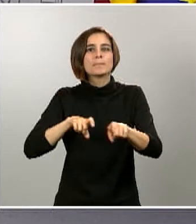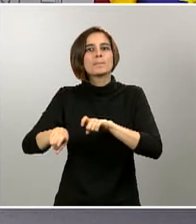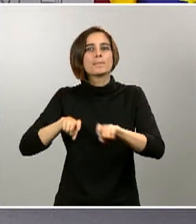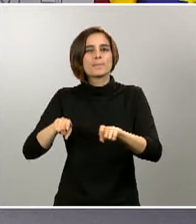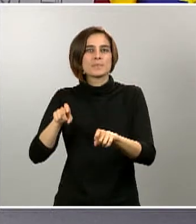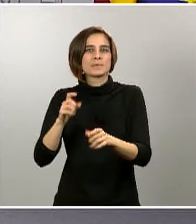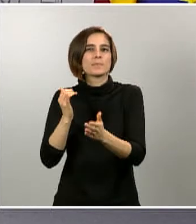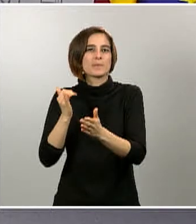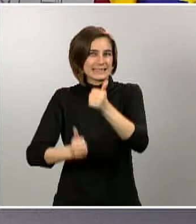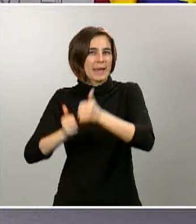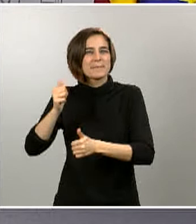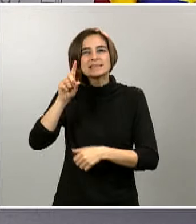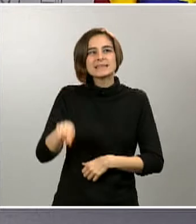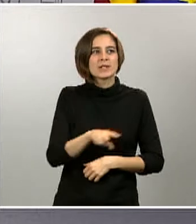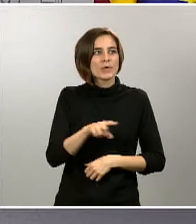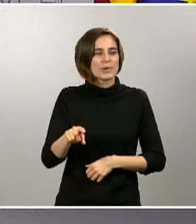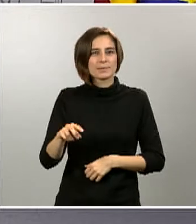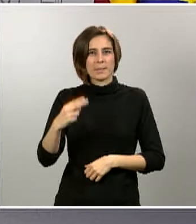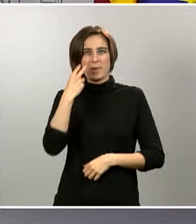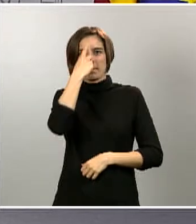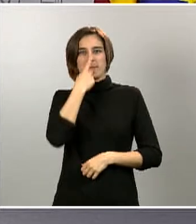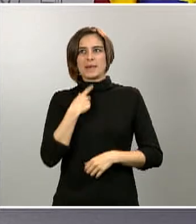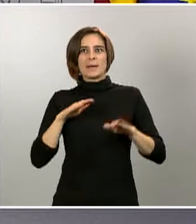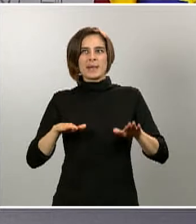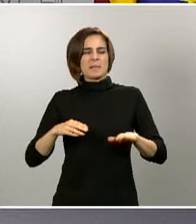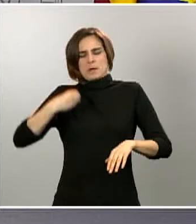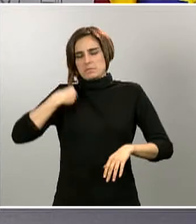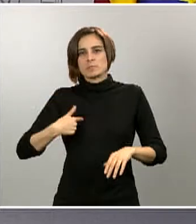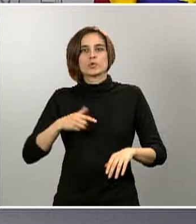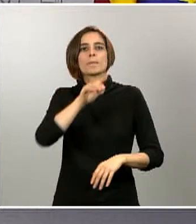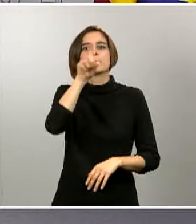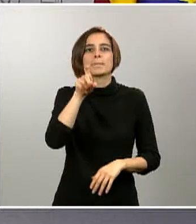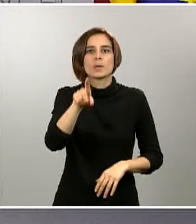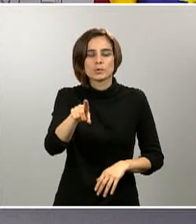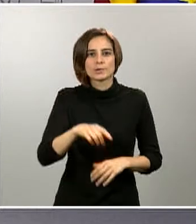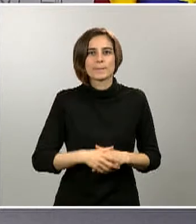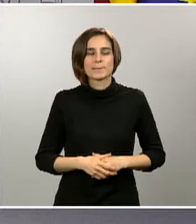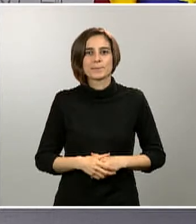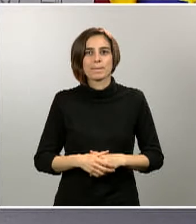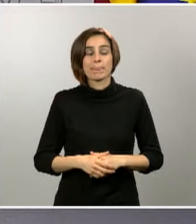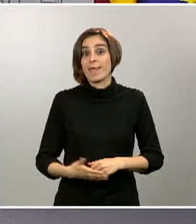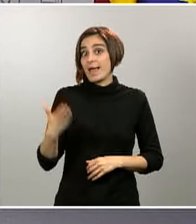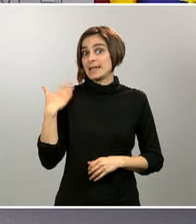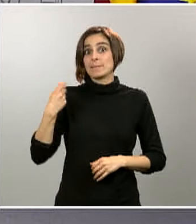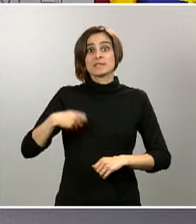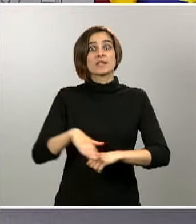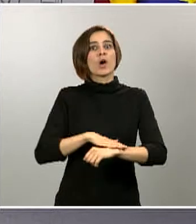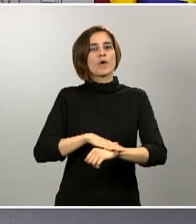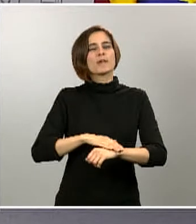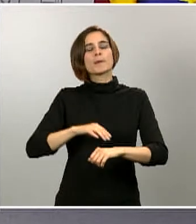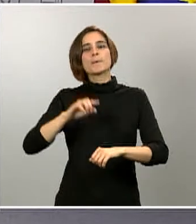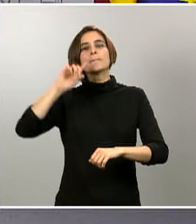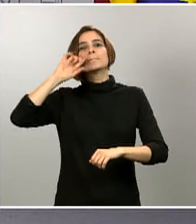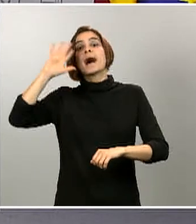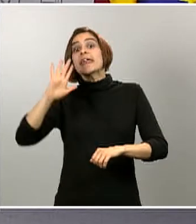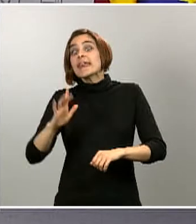tengo la imagen congelada, pero bueno, voy a hacer la pregunta. El presidente del Gobierno dejaba ver ayer otra posible prórroga del estado de alarma. Acaban de